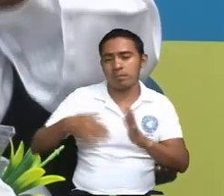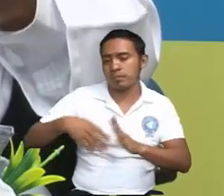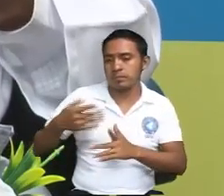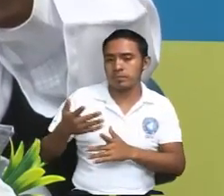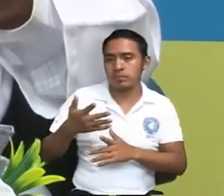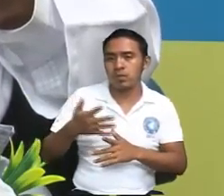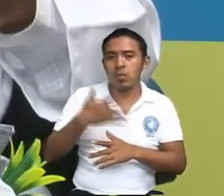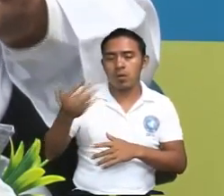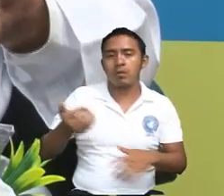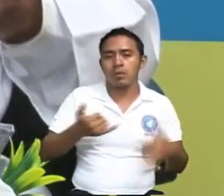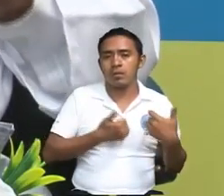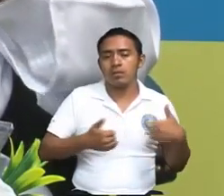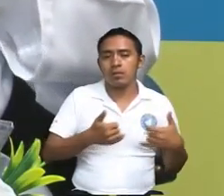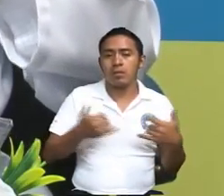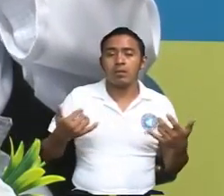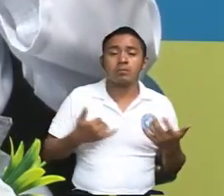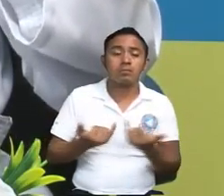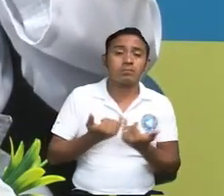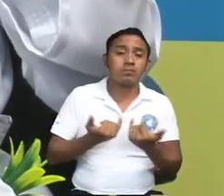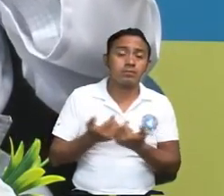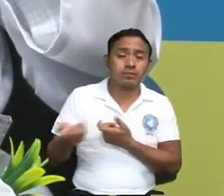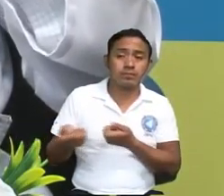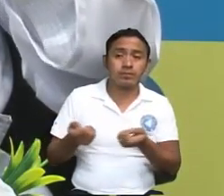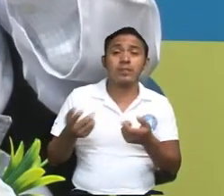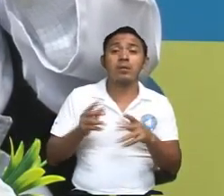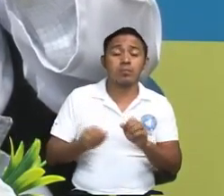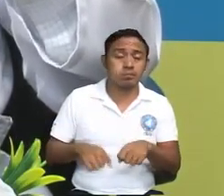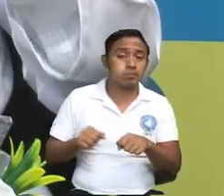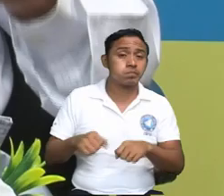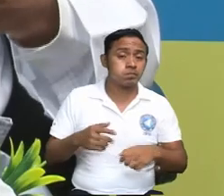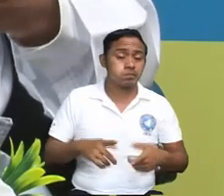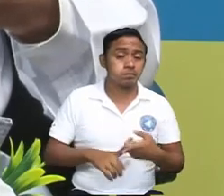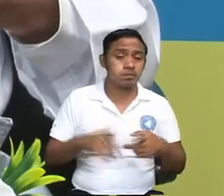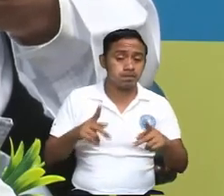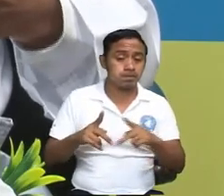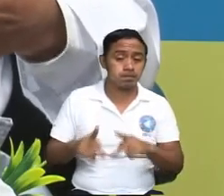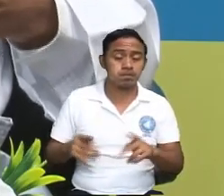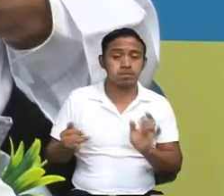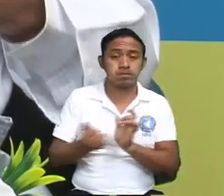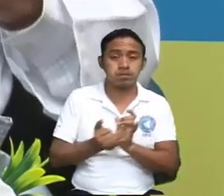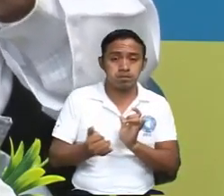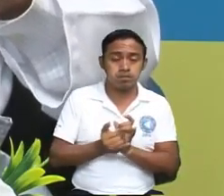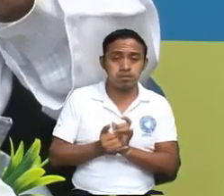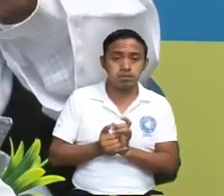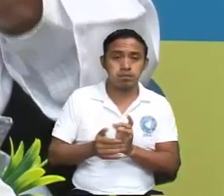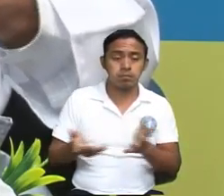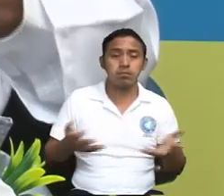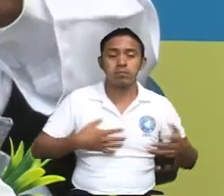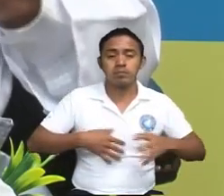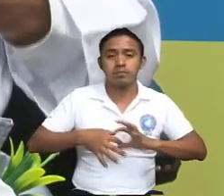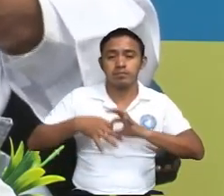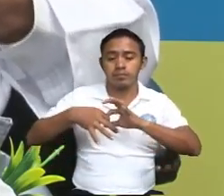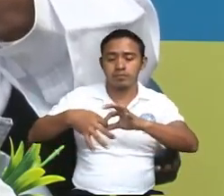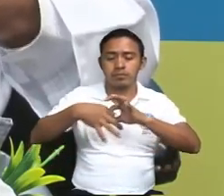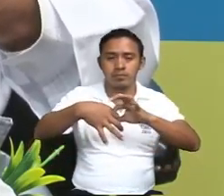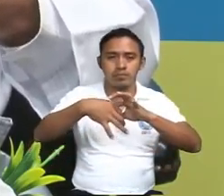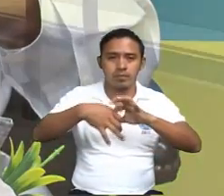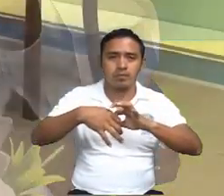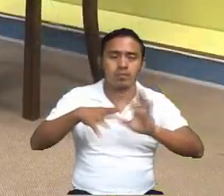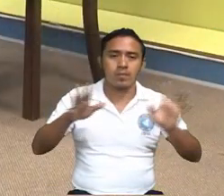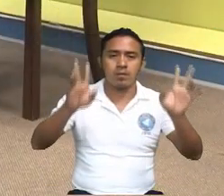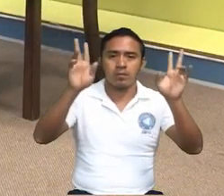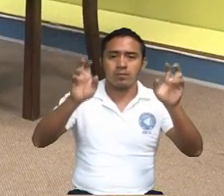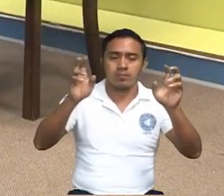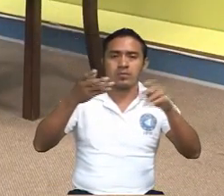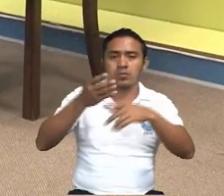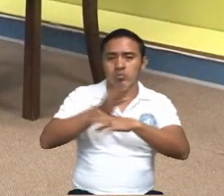otra institución, nosotros, como puede ocasionar daño a la salud del ser humano, nosotros la llevamos como en la parte preventiva,